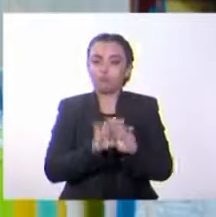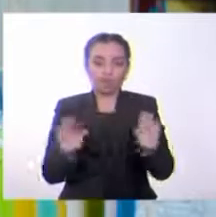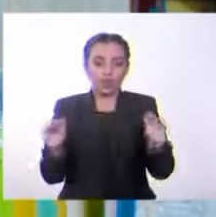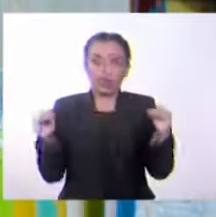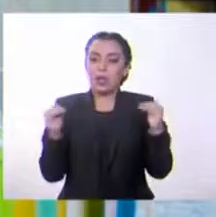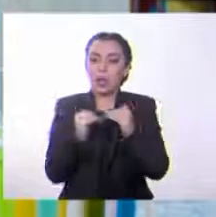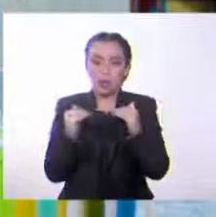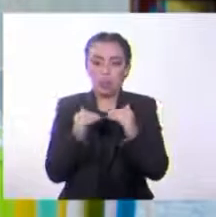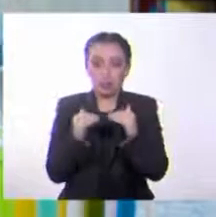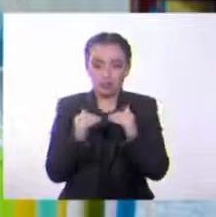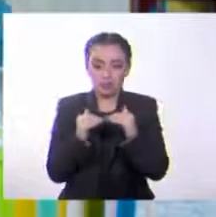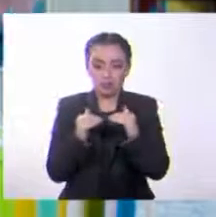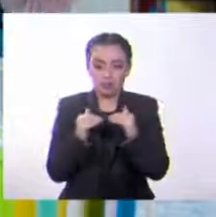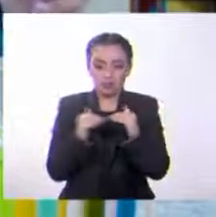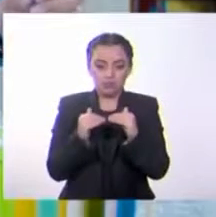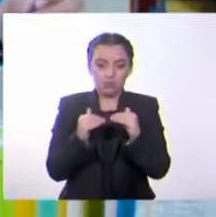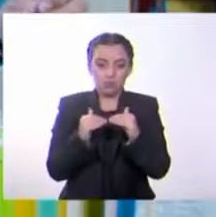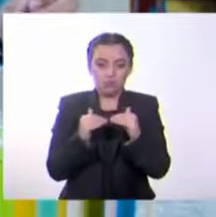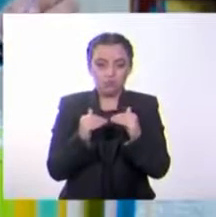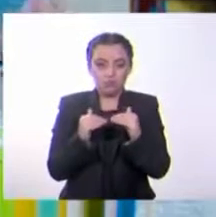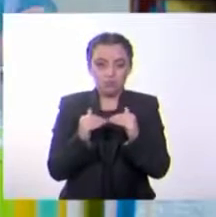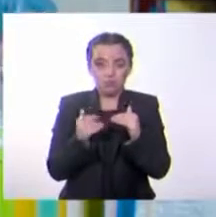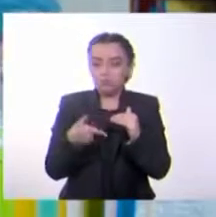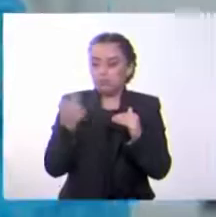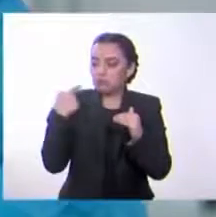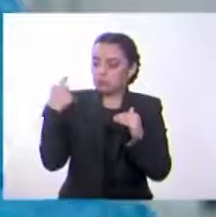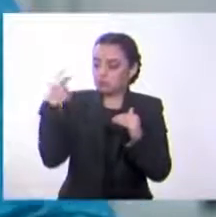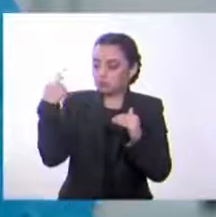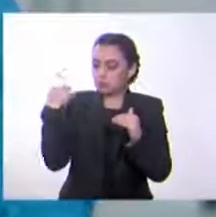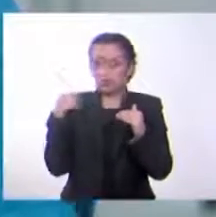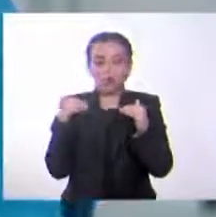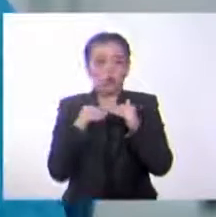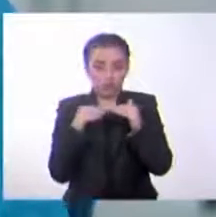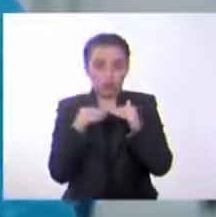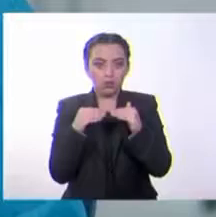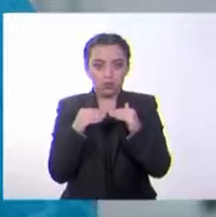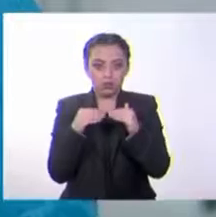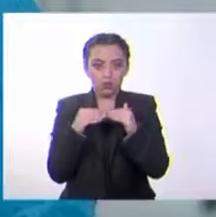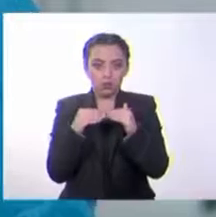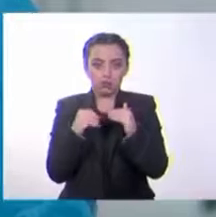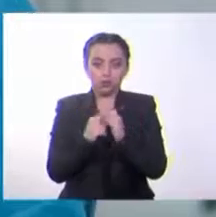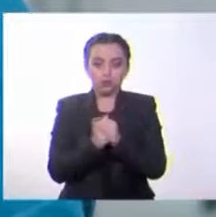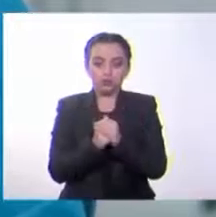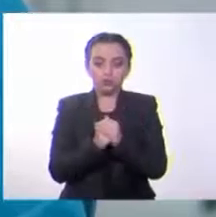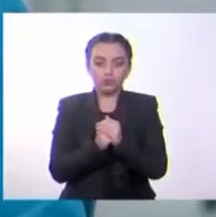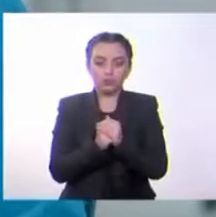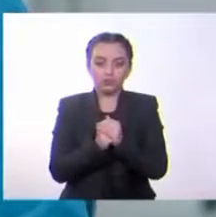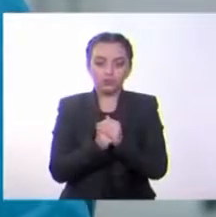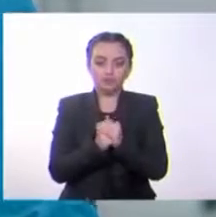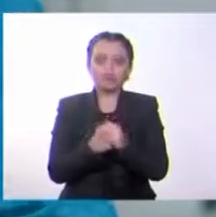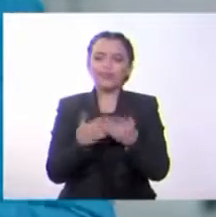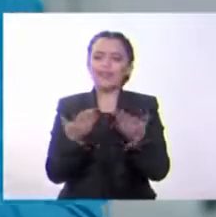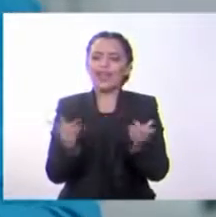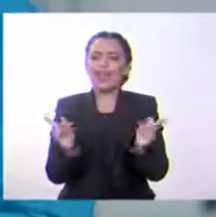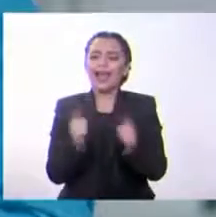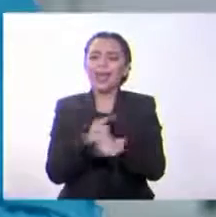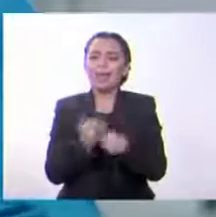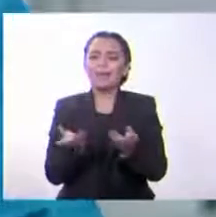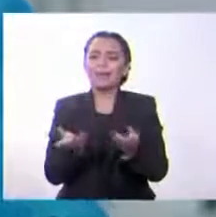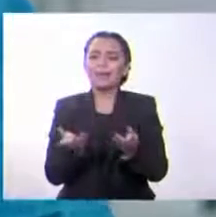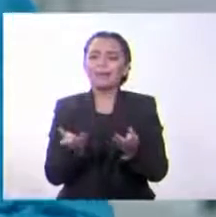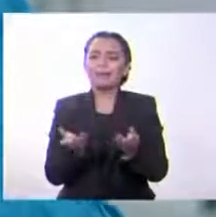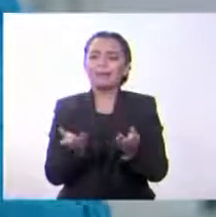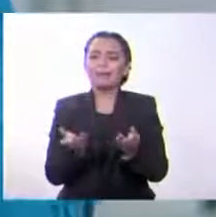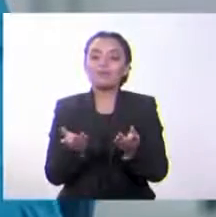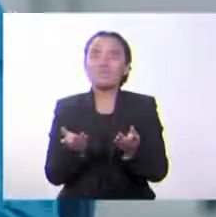condiciones prácticamente son las mismas del caso anterior. ¿Qué dijimos que íbamos a variar ahora? ¿Qué vaso iba a